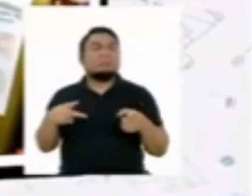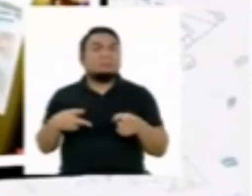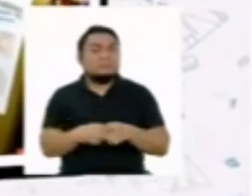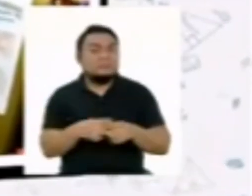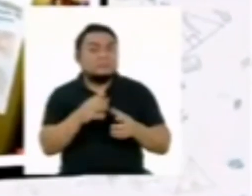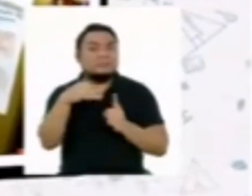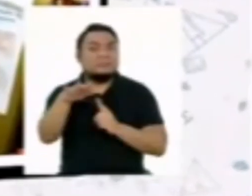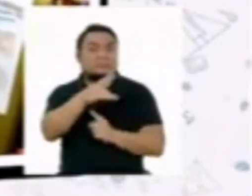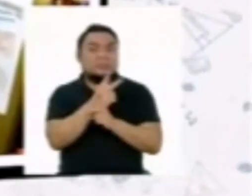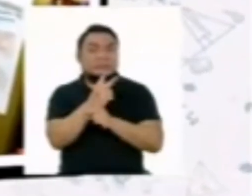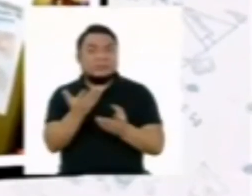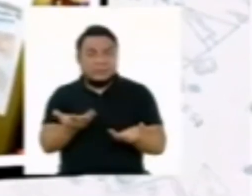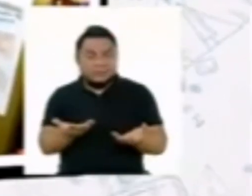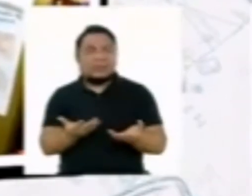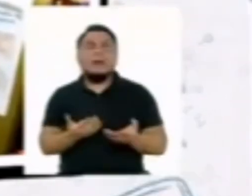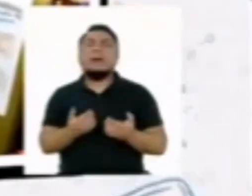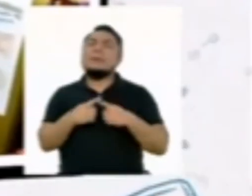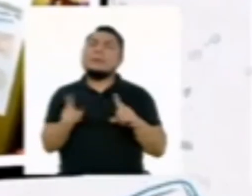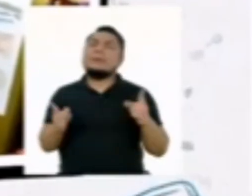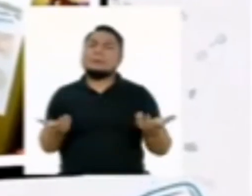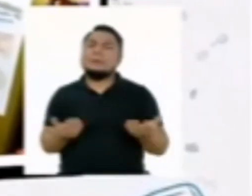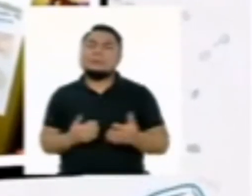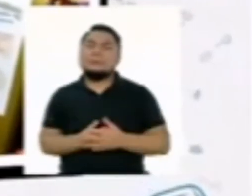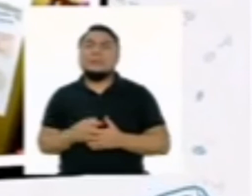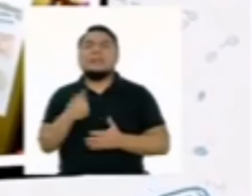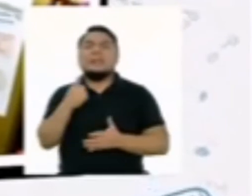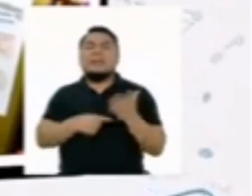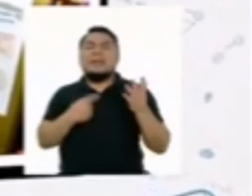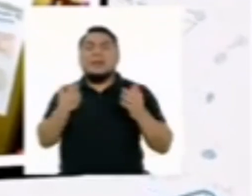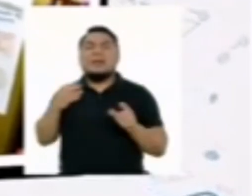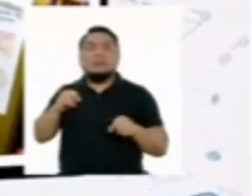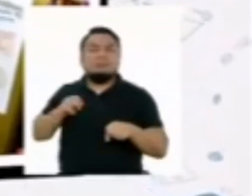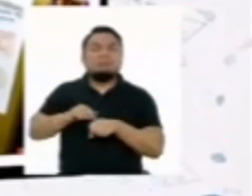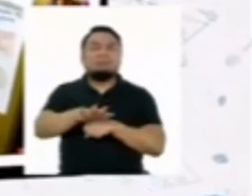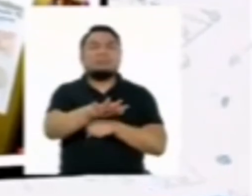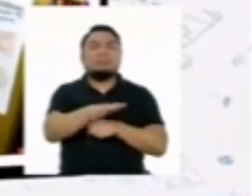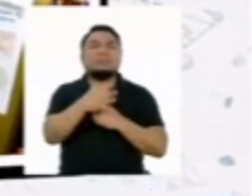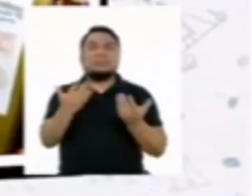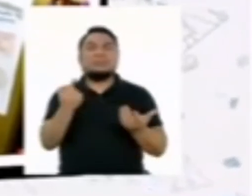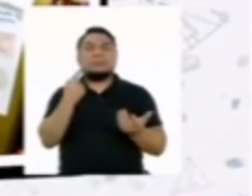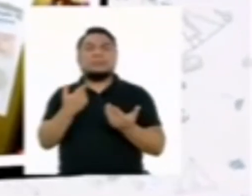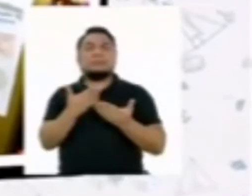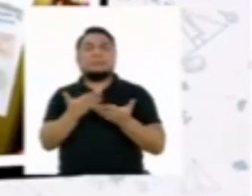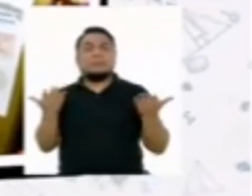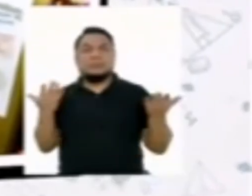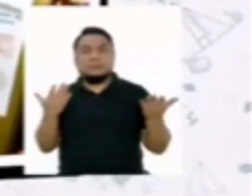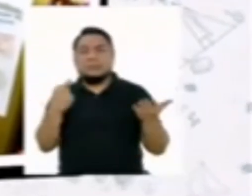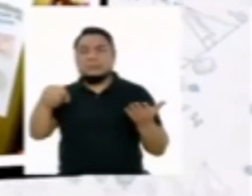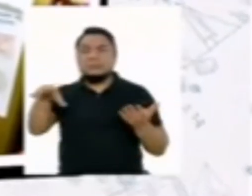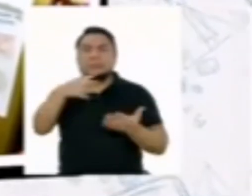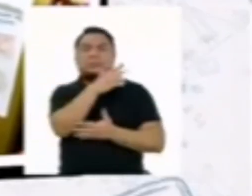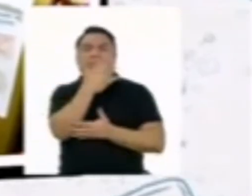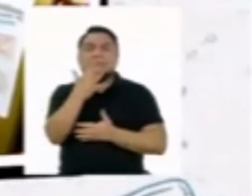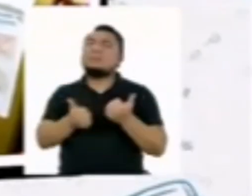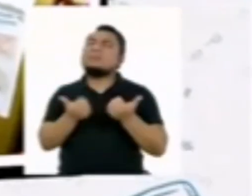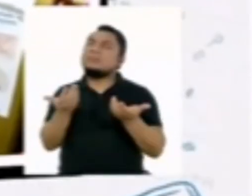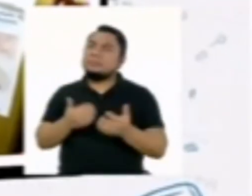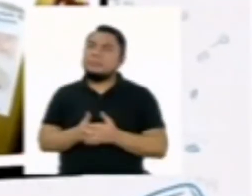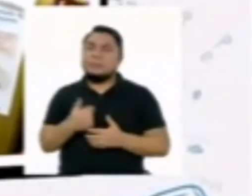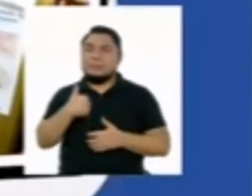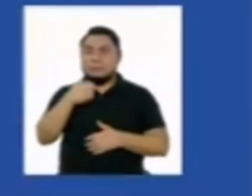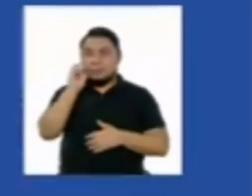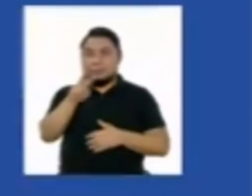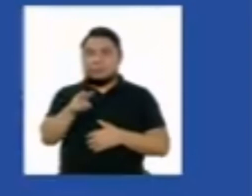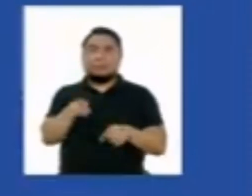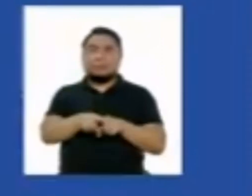biodiversidad. Pero, ¿en qué consisten las invasiones biológicas por especies exóticas invasoras? Vi que